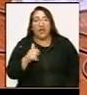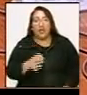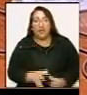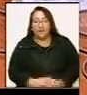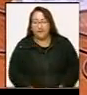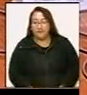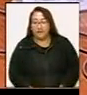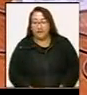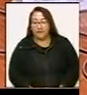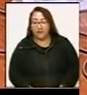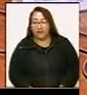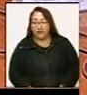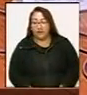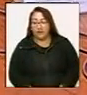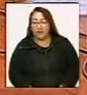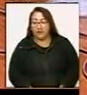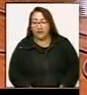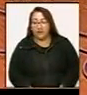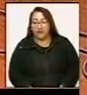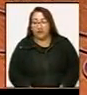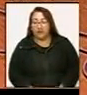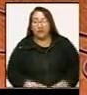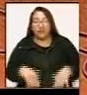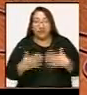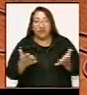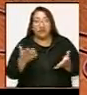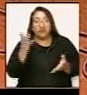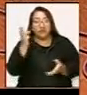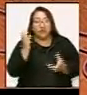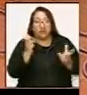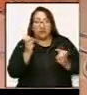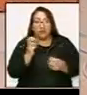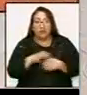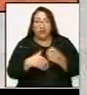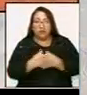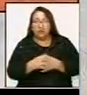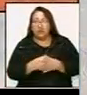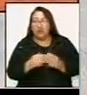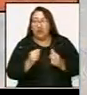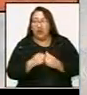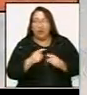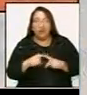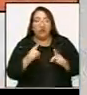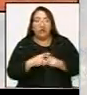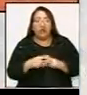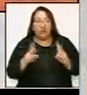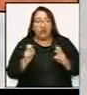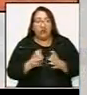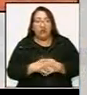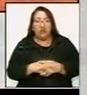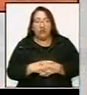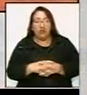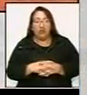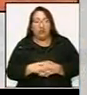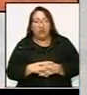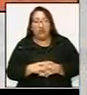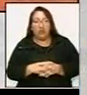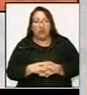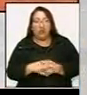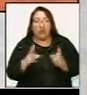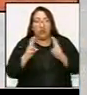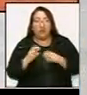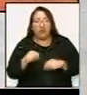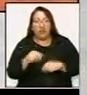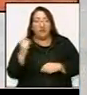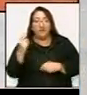Alcalá. Hemos podido escuchar en torno pues a los diferentes temas que son investigados.